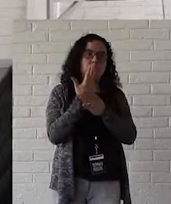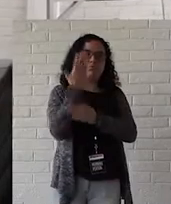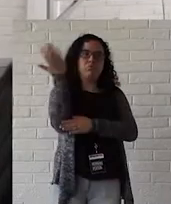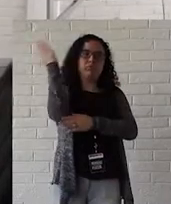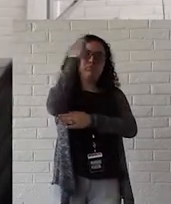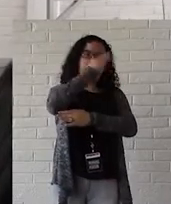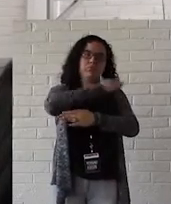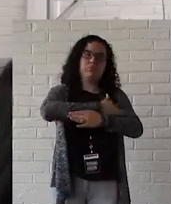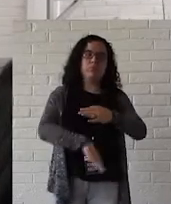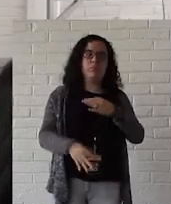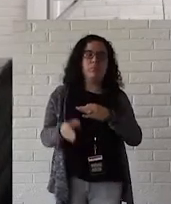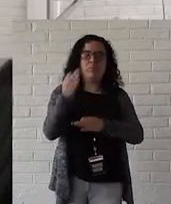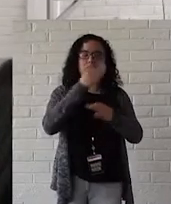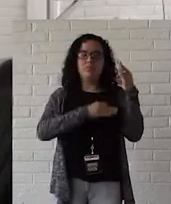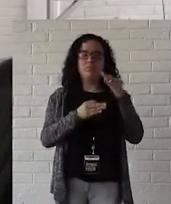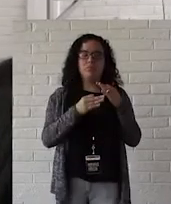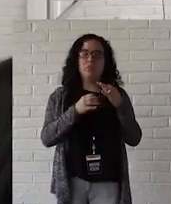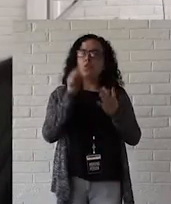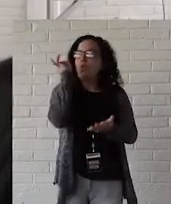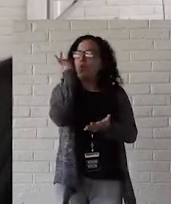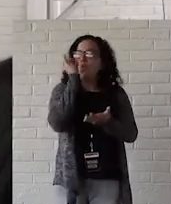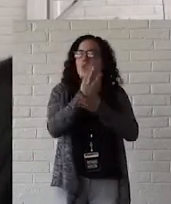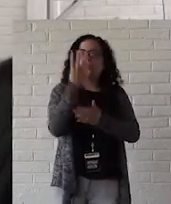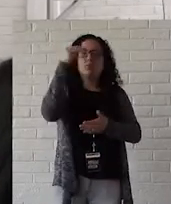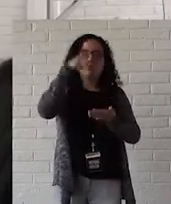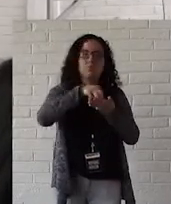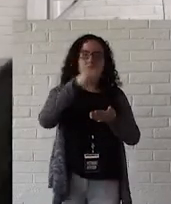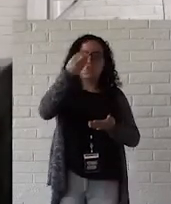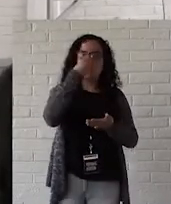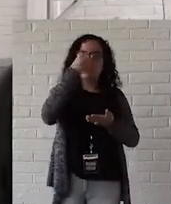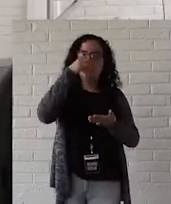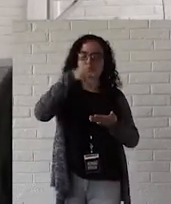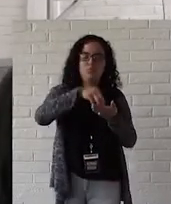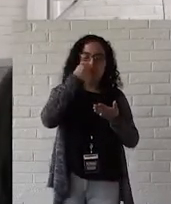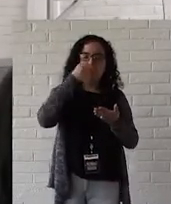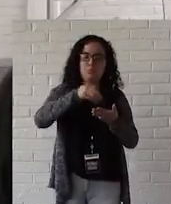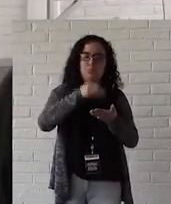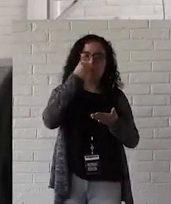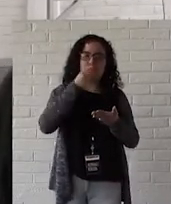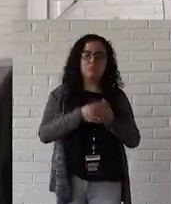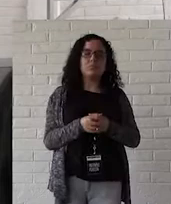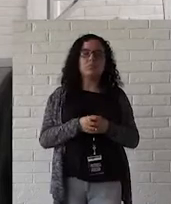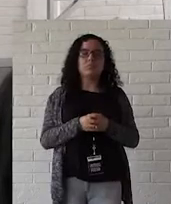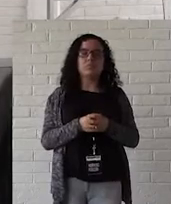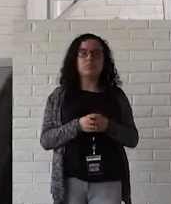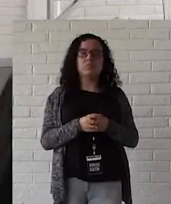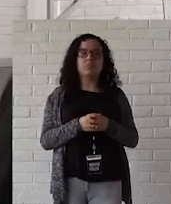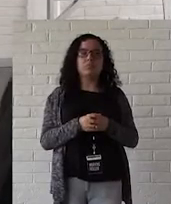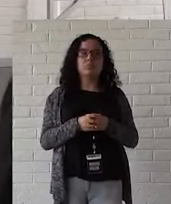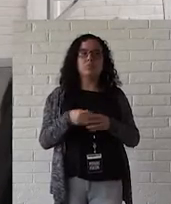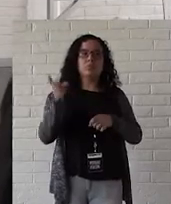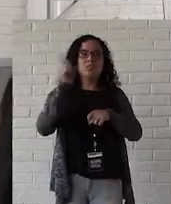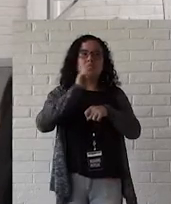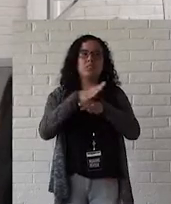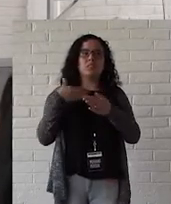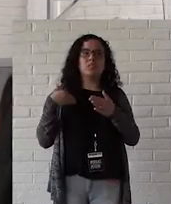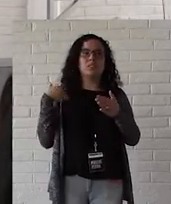mano? Solamente cuando vamos a comer. ¿Qué tan disfuncional sería mi día si todo el día tengo un tenedor en mi